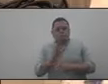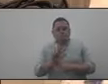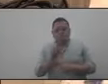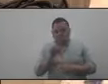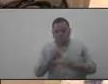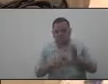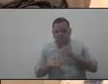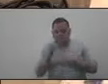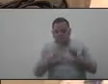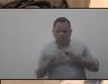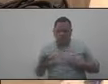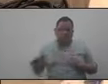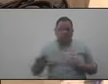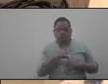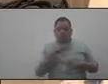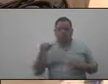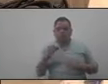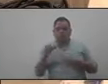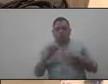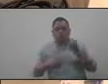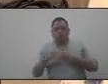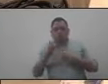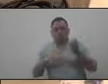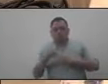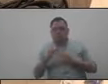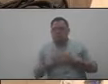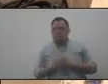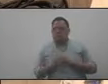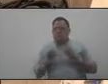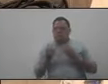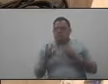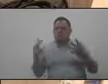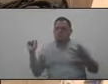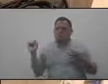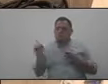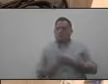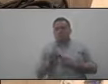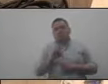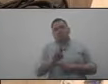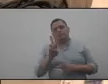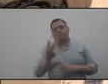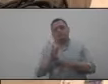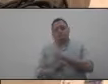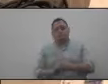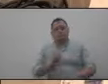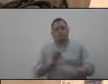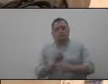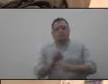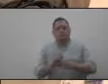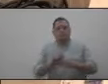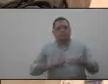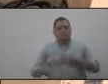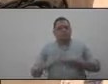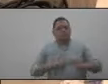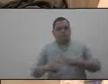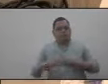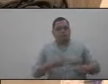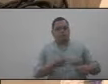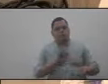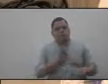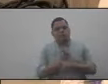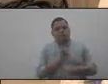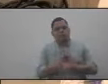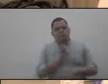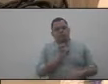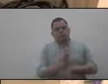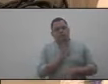de todos los casanareños. Ya lleva más de 28 años operando esta institución